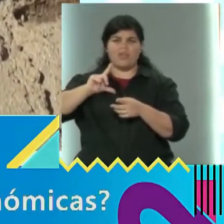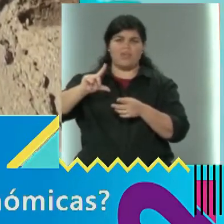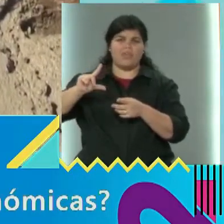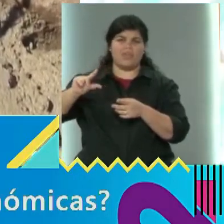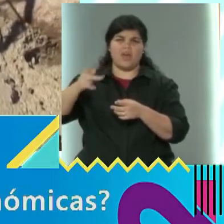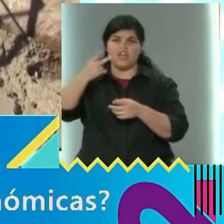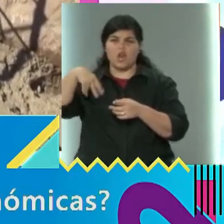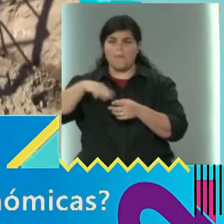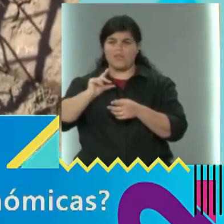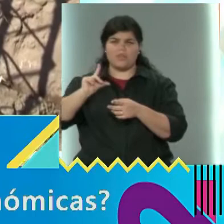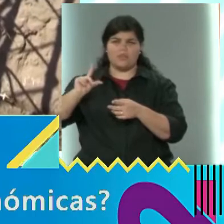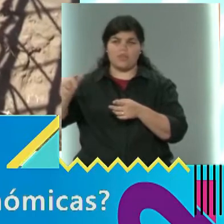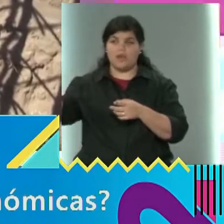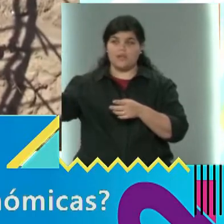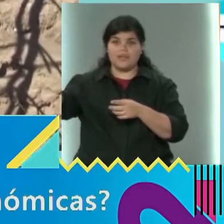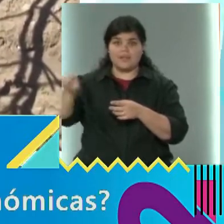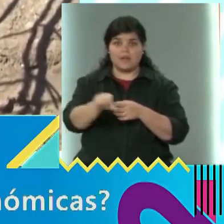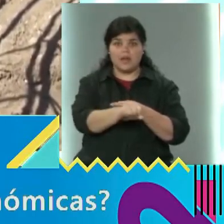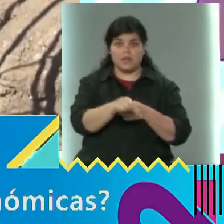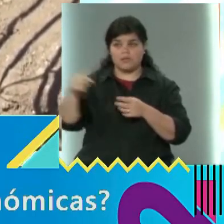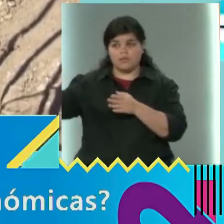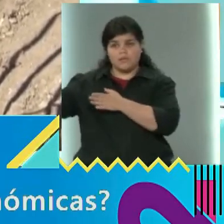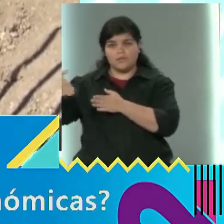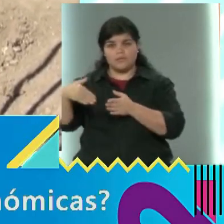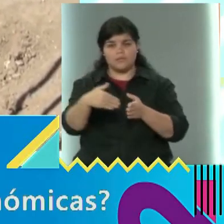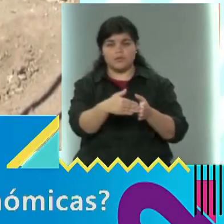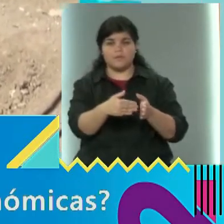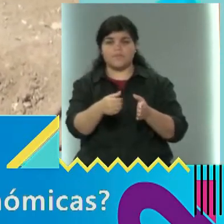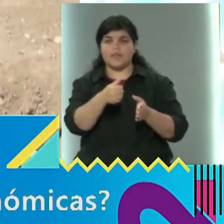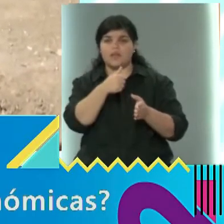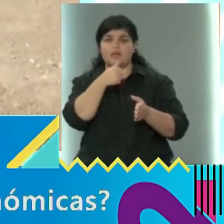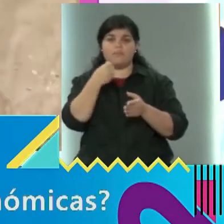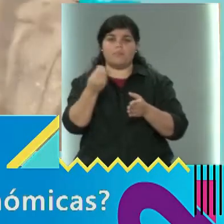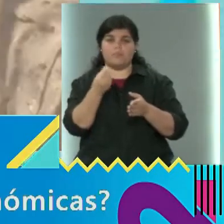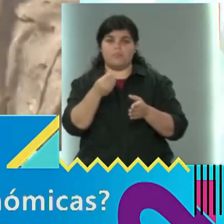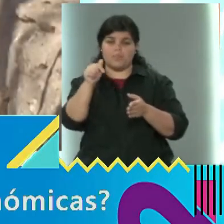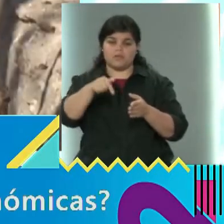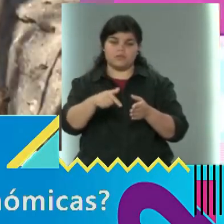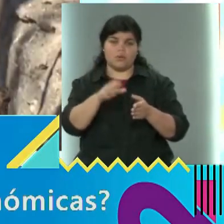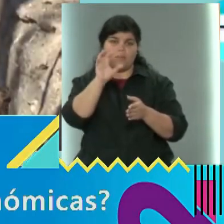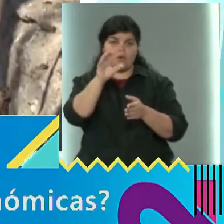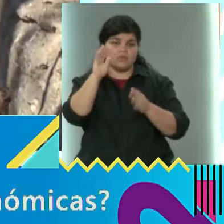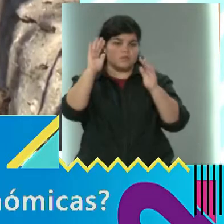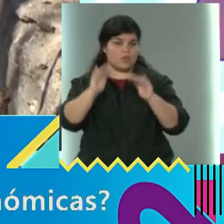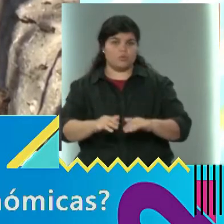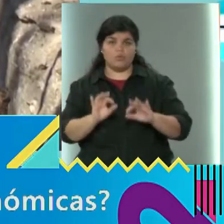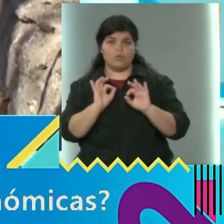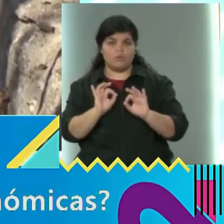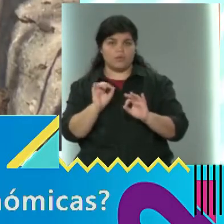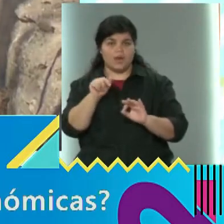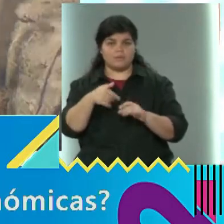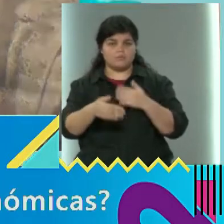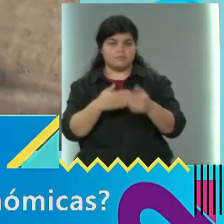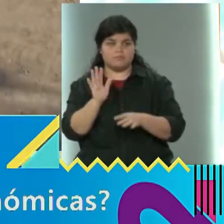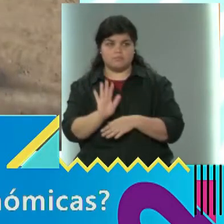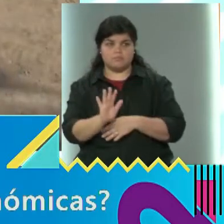hacer funcionar un barrio, y eso lo solventa toda la provincia del IPB, obviamente esta entidad. Creo que es así, ¿no? Sí.